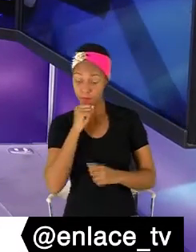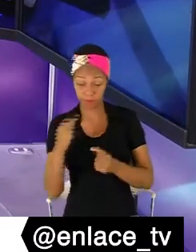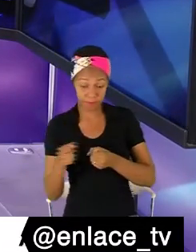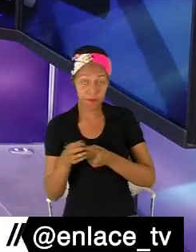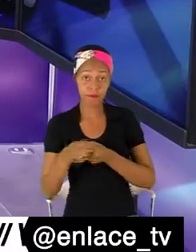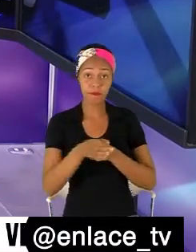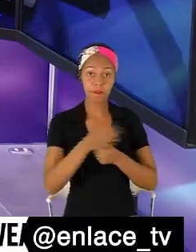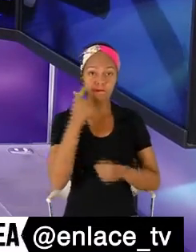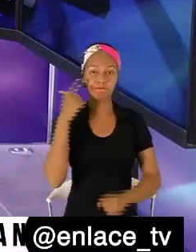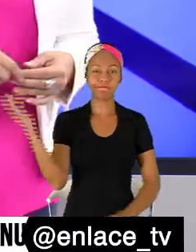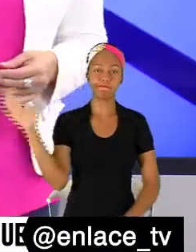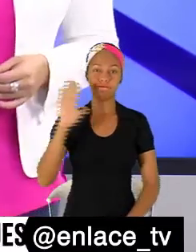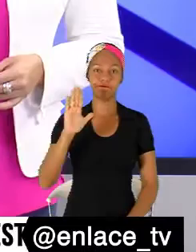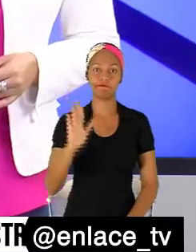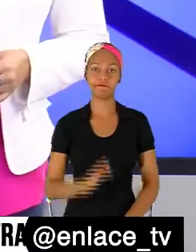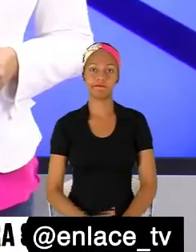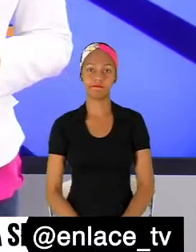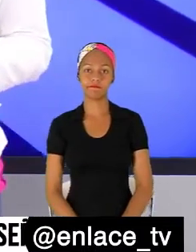nuestros titulares.